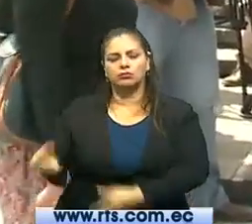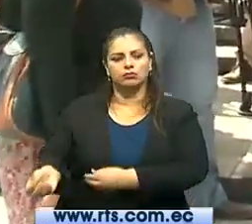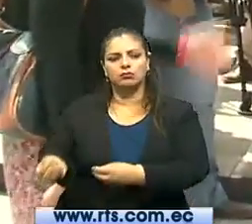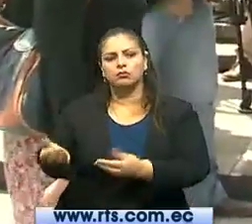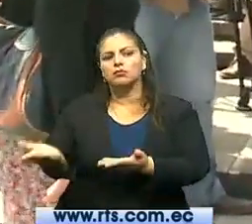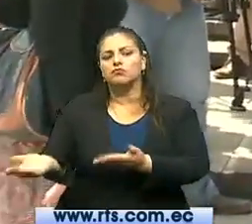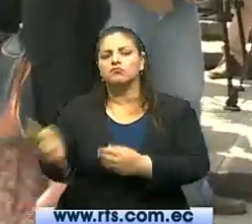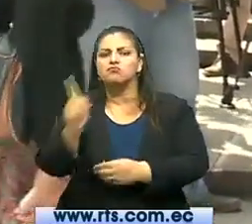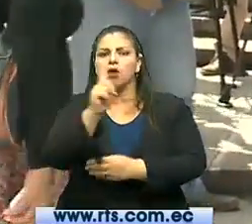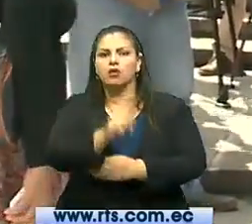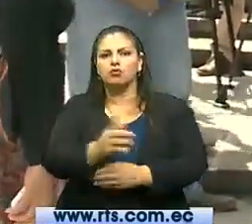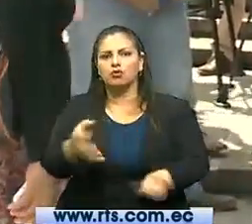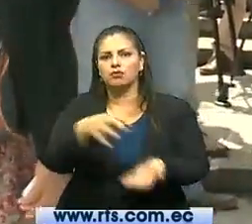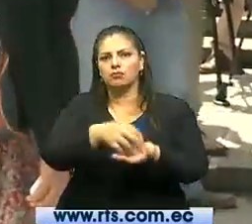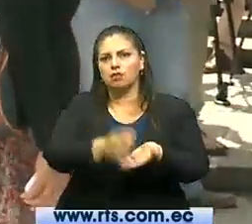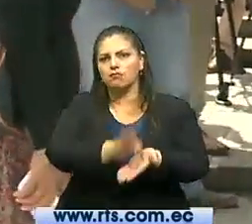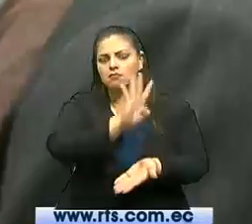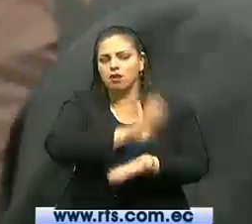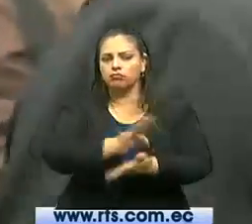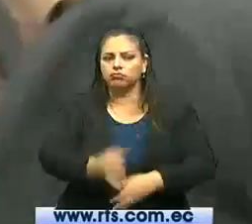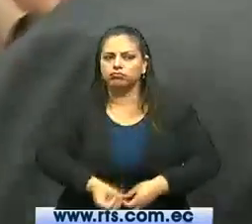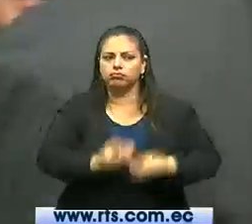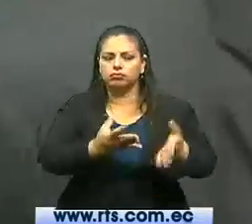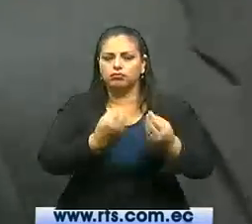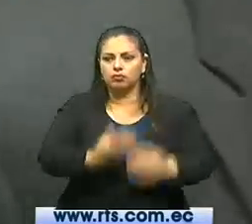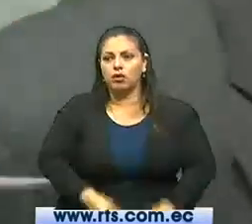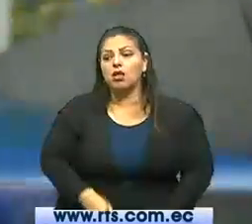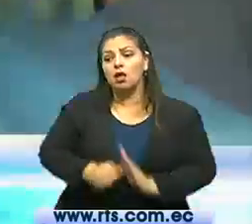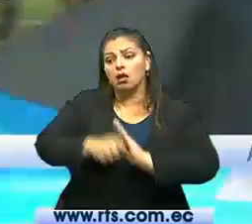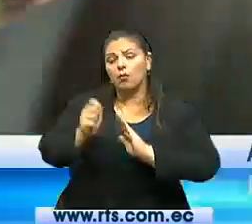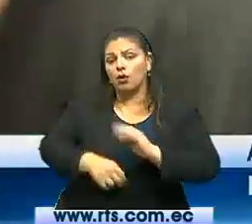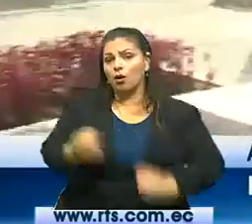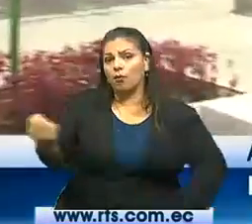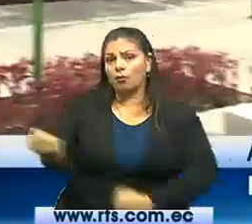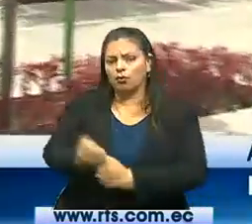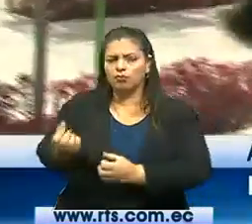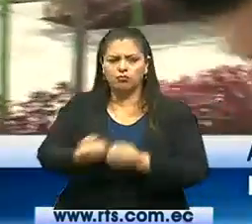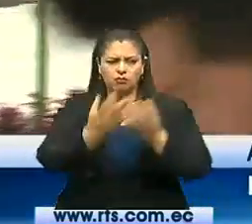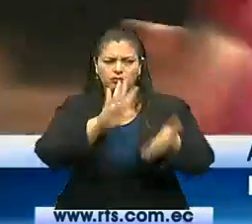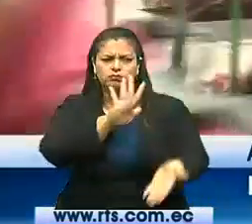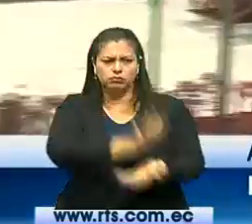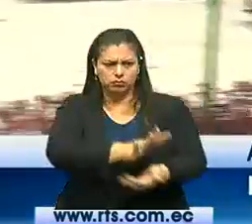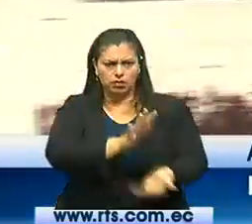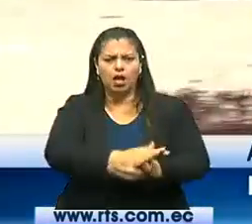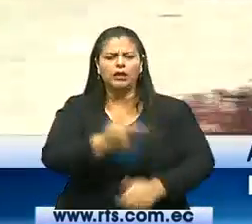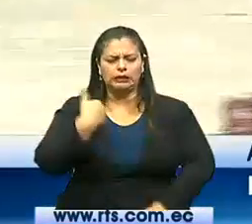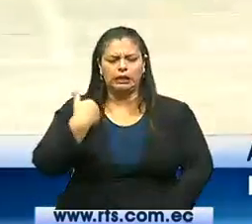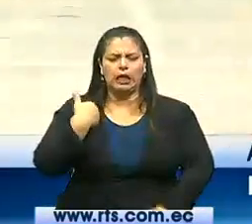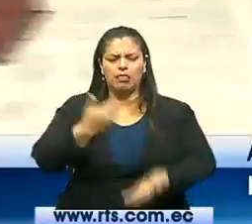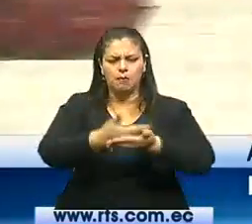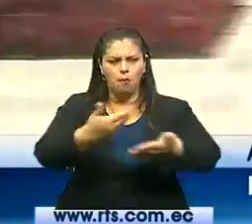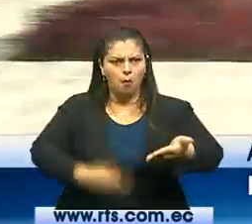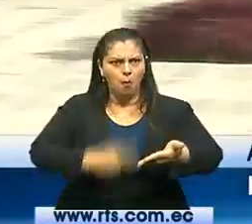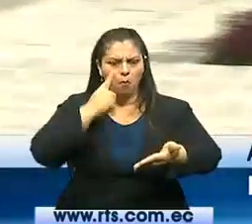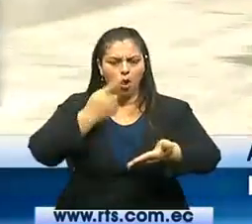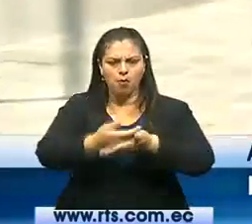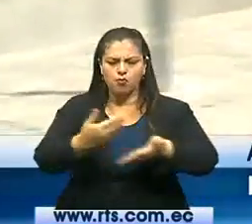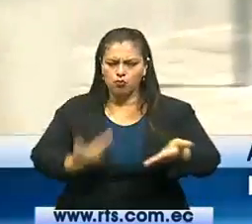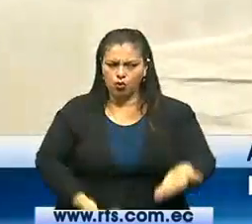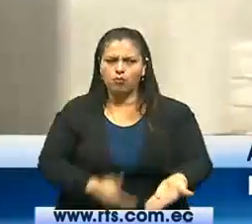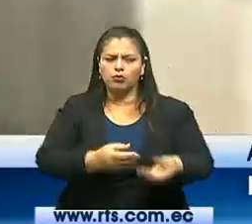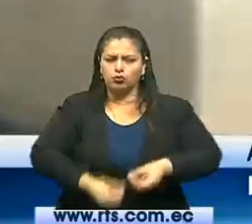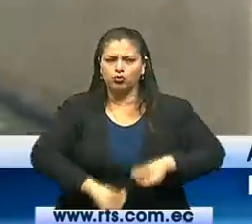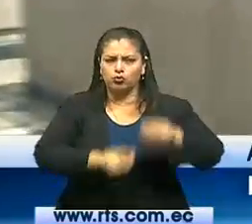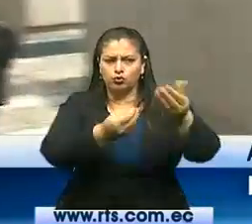o defensor de Polit anuncia que esas pruebas serán entregadas a tiempo, que con la documentación que entregarán quedará demostrado, dice